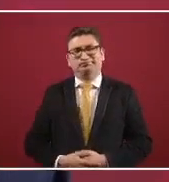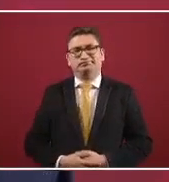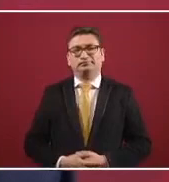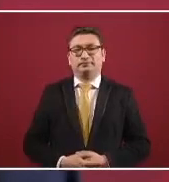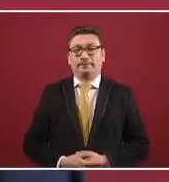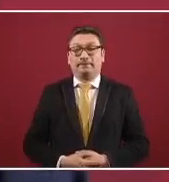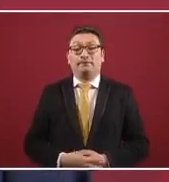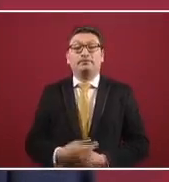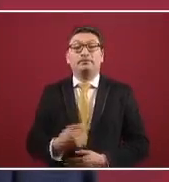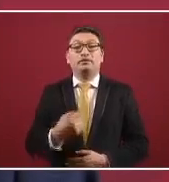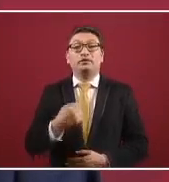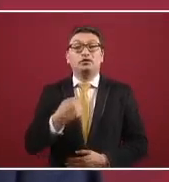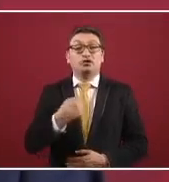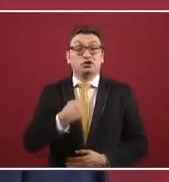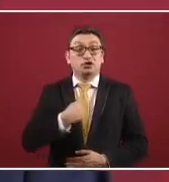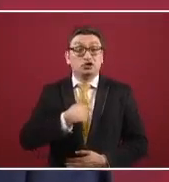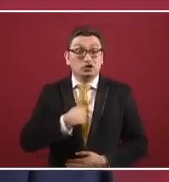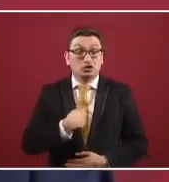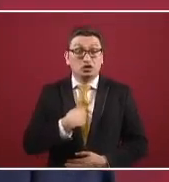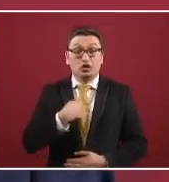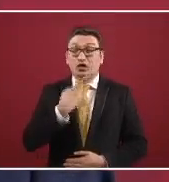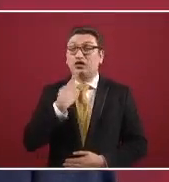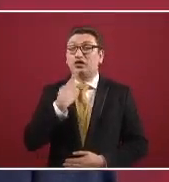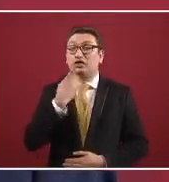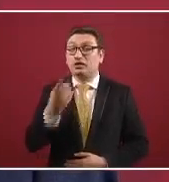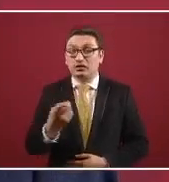hacer ninguna acusación así,